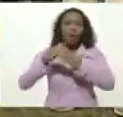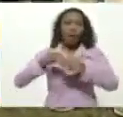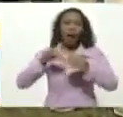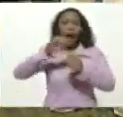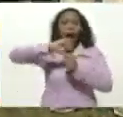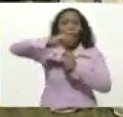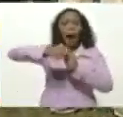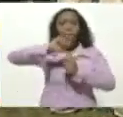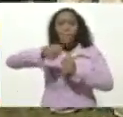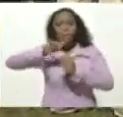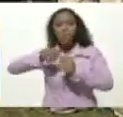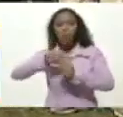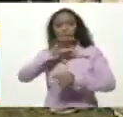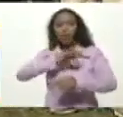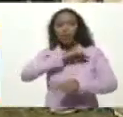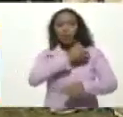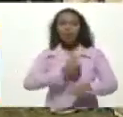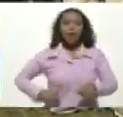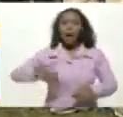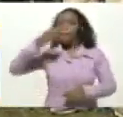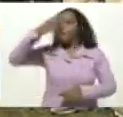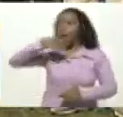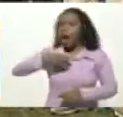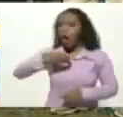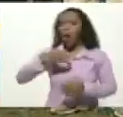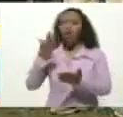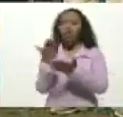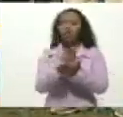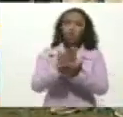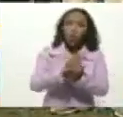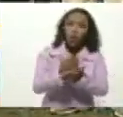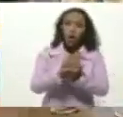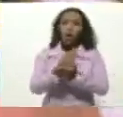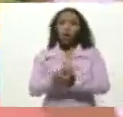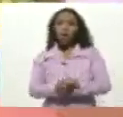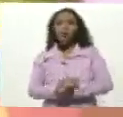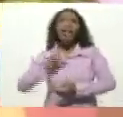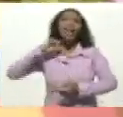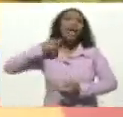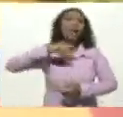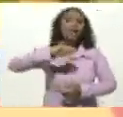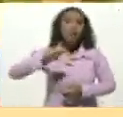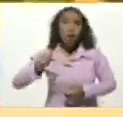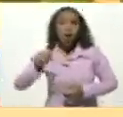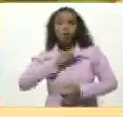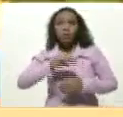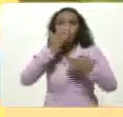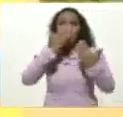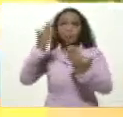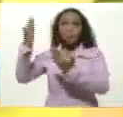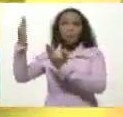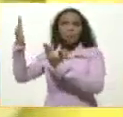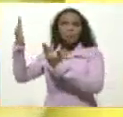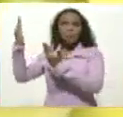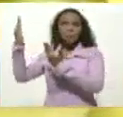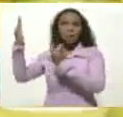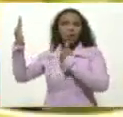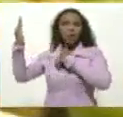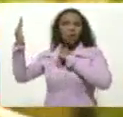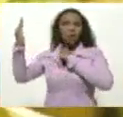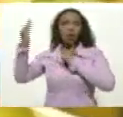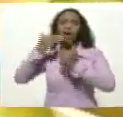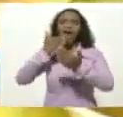señor presidente, mango, yuca, limón, señor presidente. Le damos las gracias a